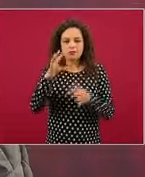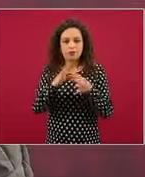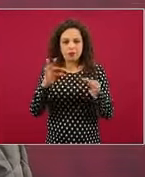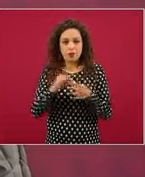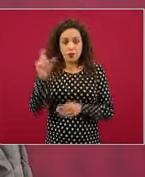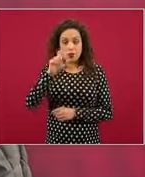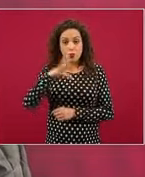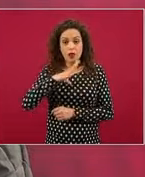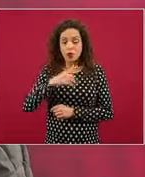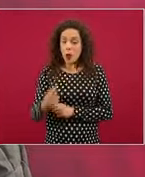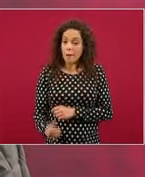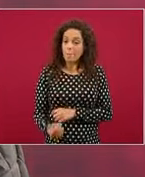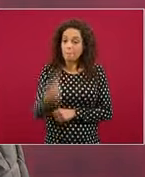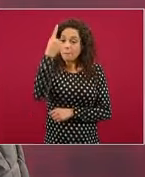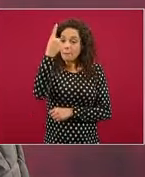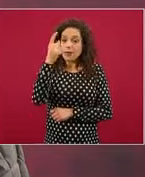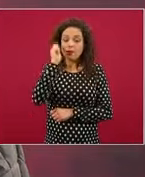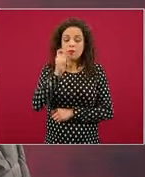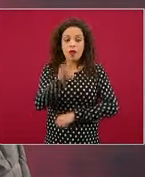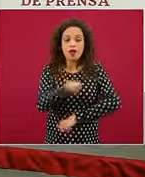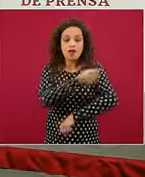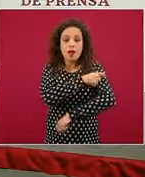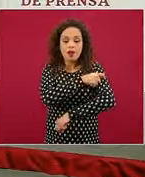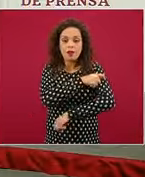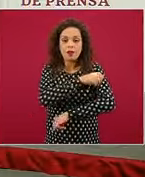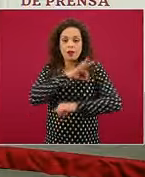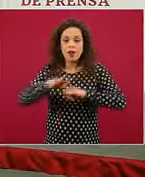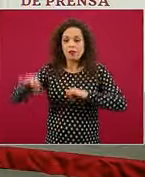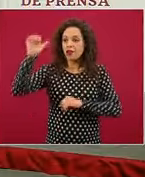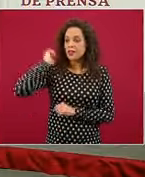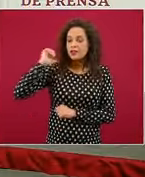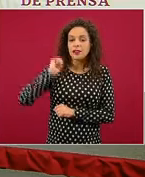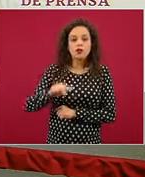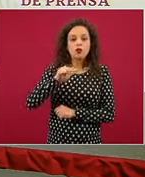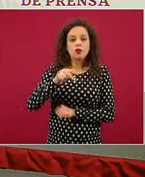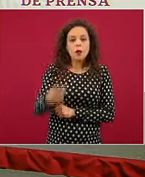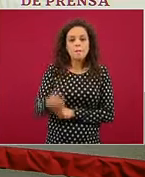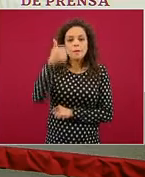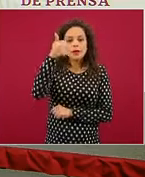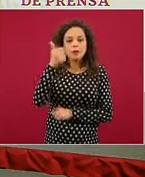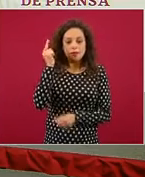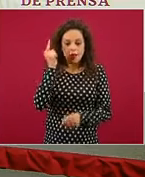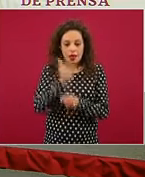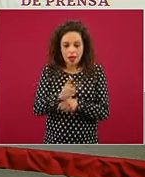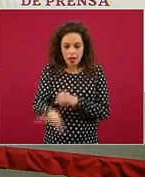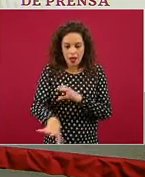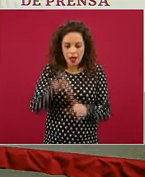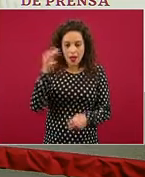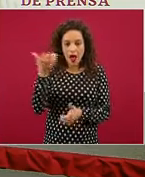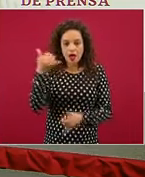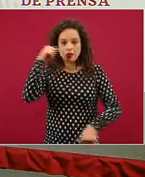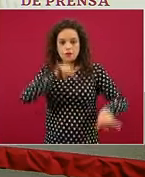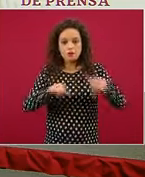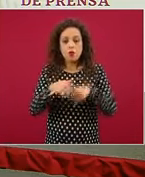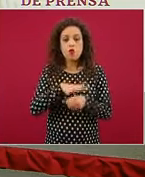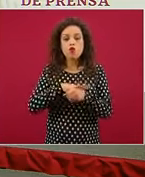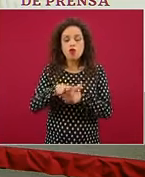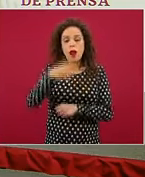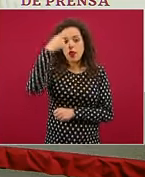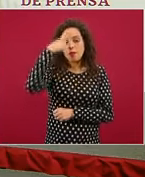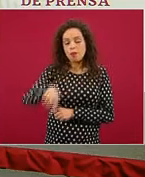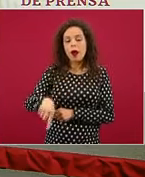la primera vacuna, a finales del siglo XVIII, la primera vacuna que se descubrió o se inventó fue la vacuna contra la